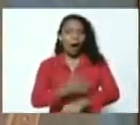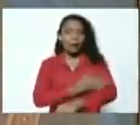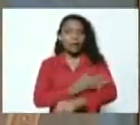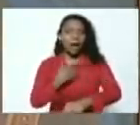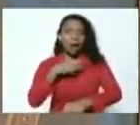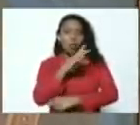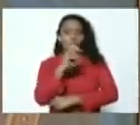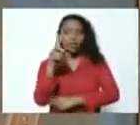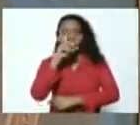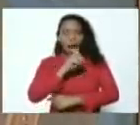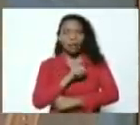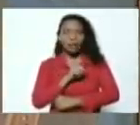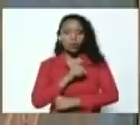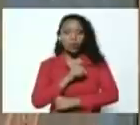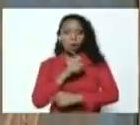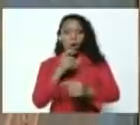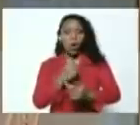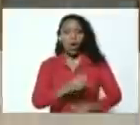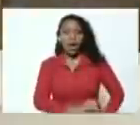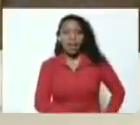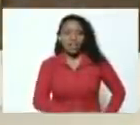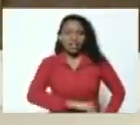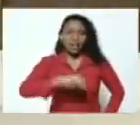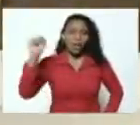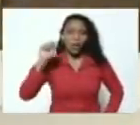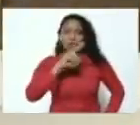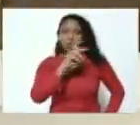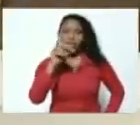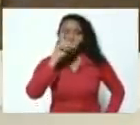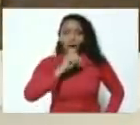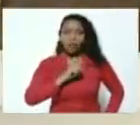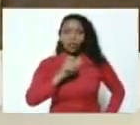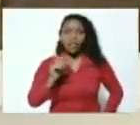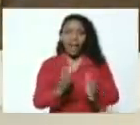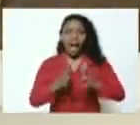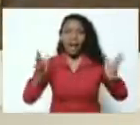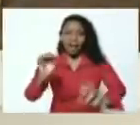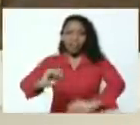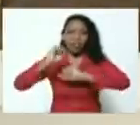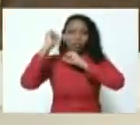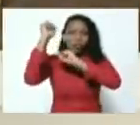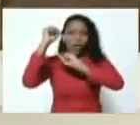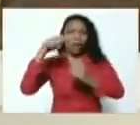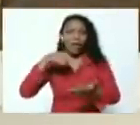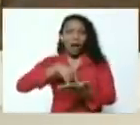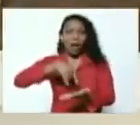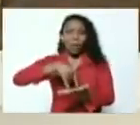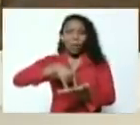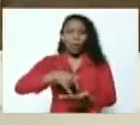los 200 años, libertador, 200 años de la gran victoria de Carabobo.